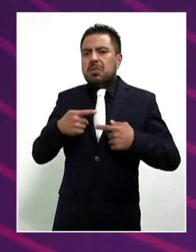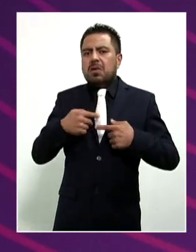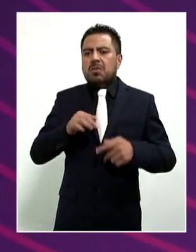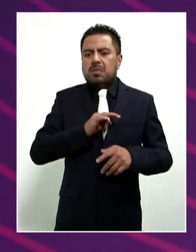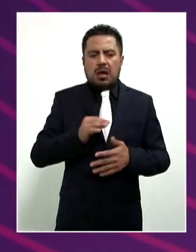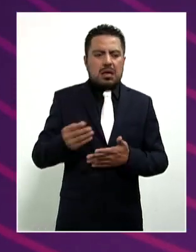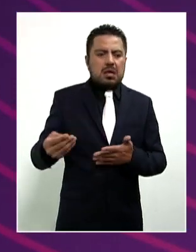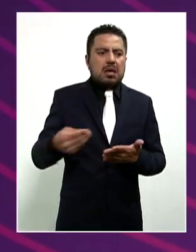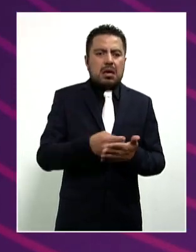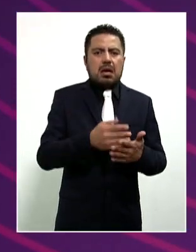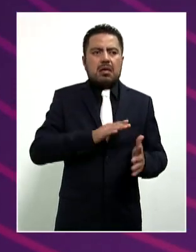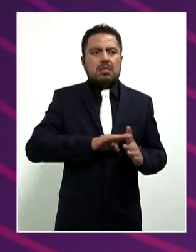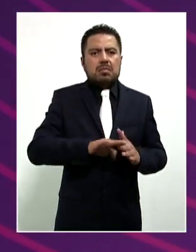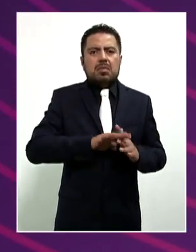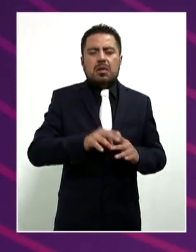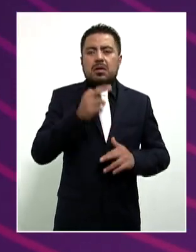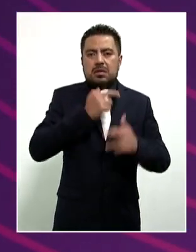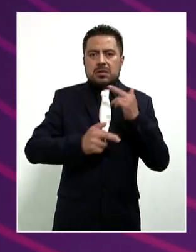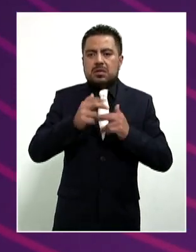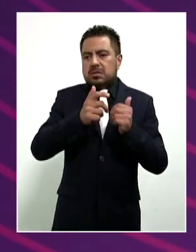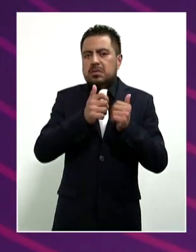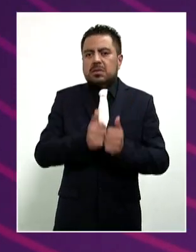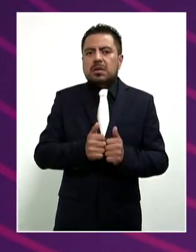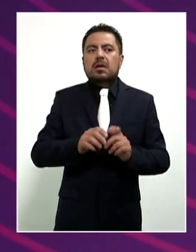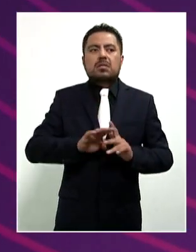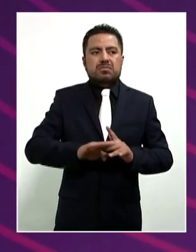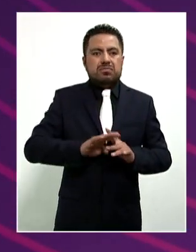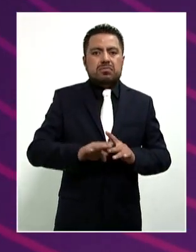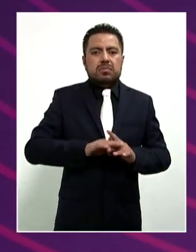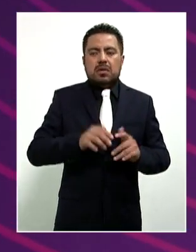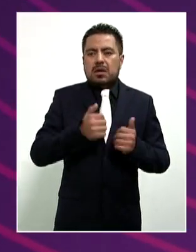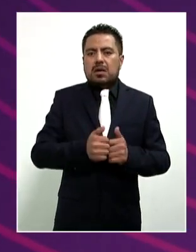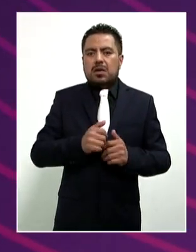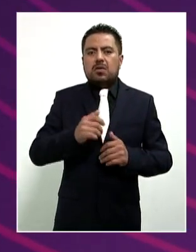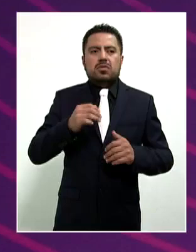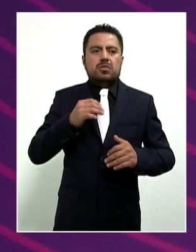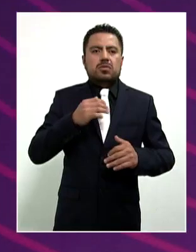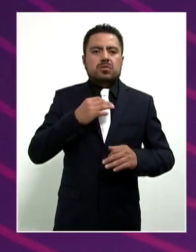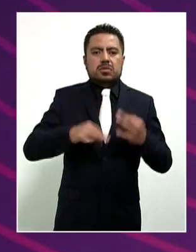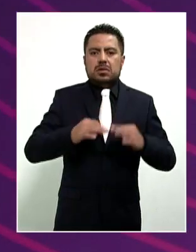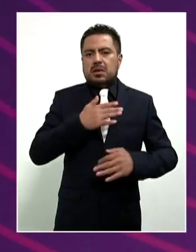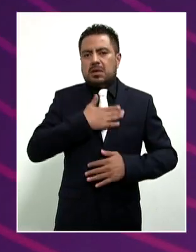al país. Ya volvemos, quédense con los refugiados aquí en Justicia TV.